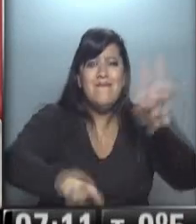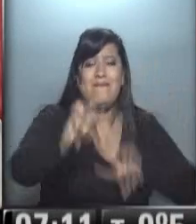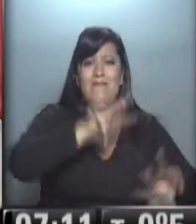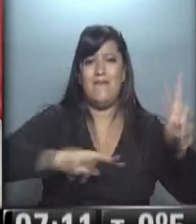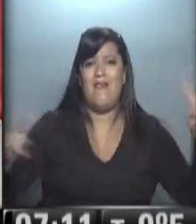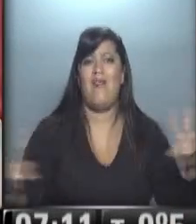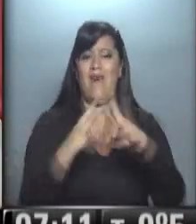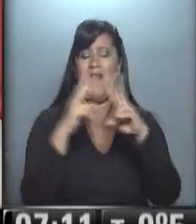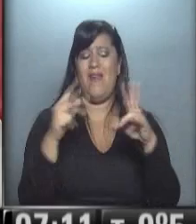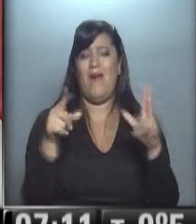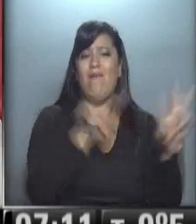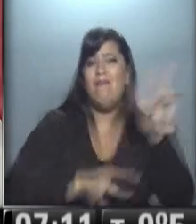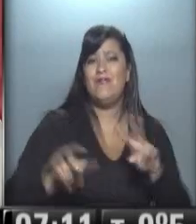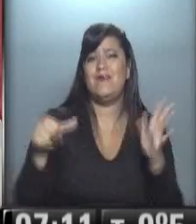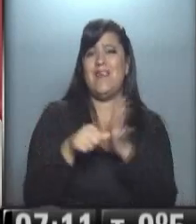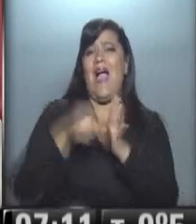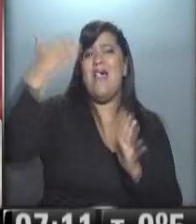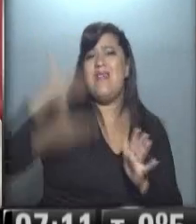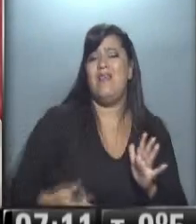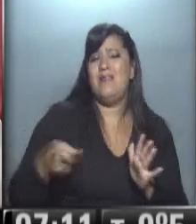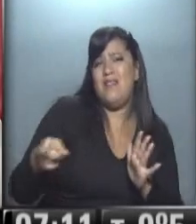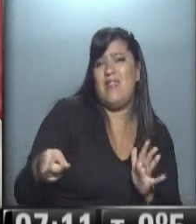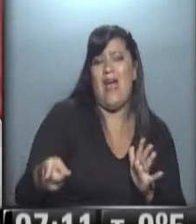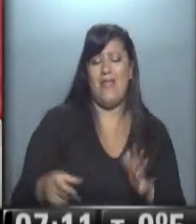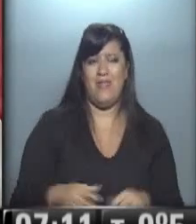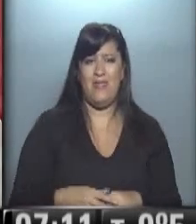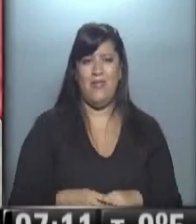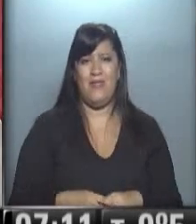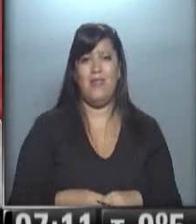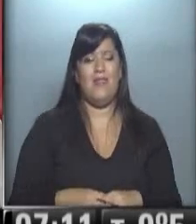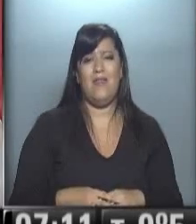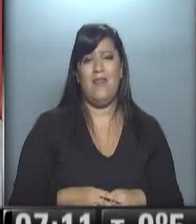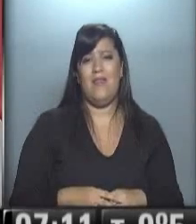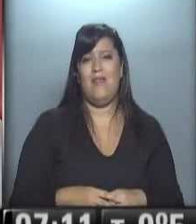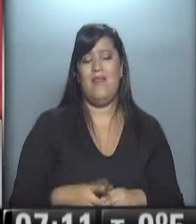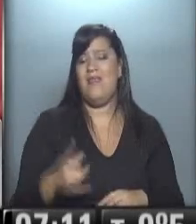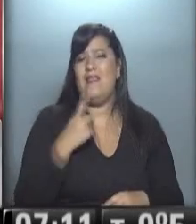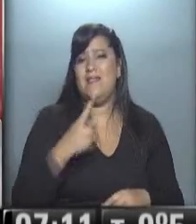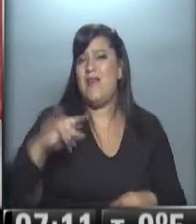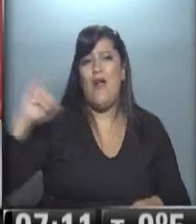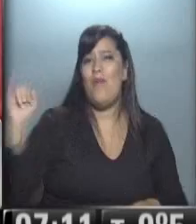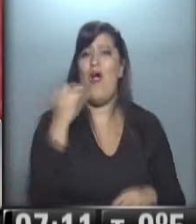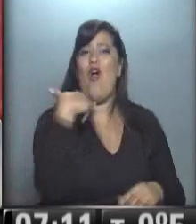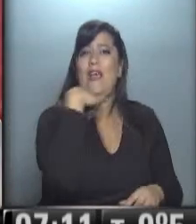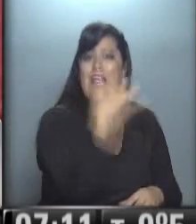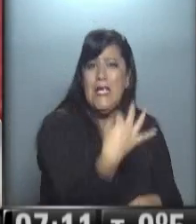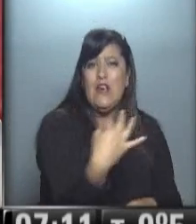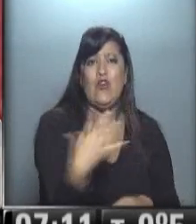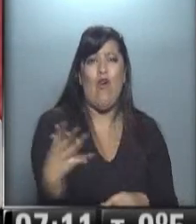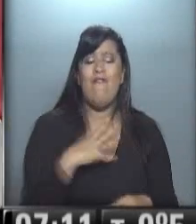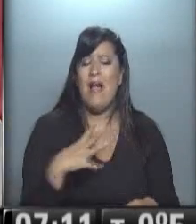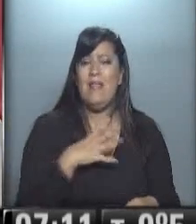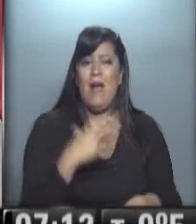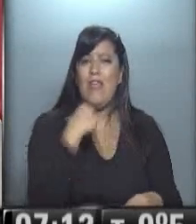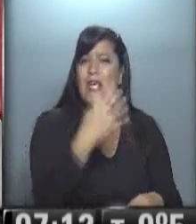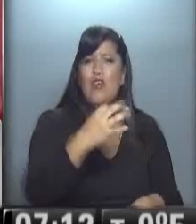la identidad y ese pedacito que quedó de lo más afortunado que puede llegar a tener un ser humano, que es tener un hijo, ¿no? Y esa